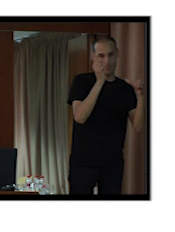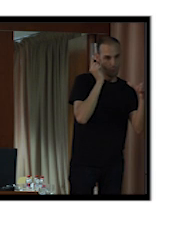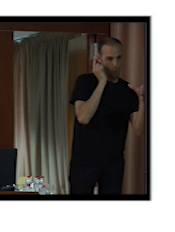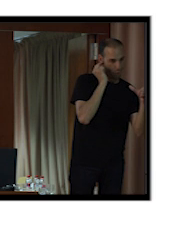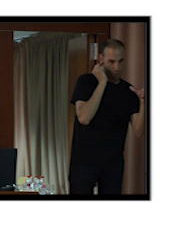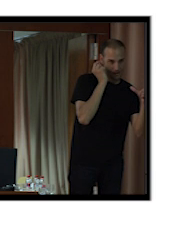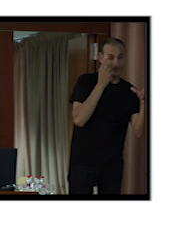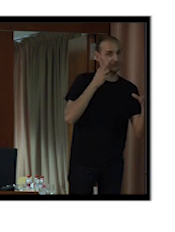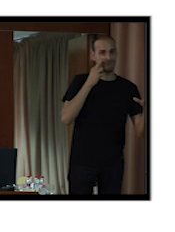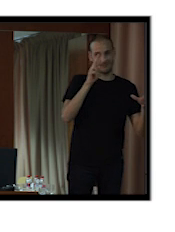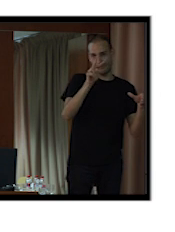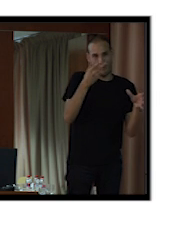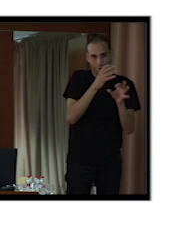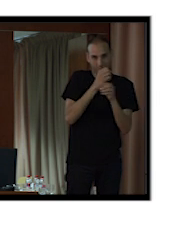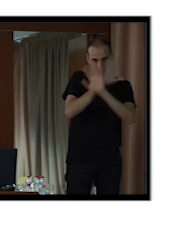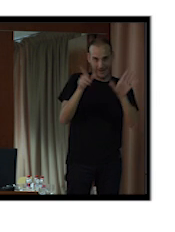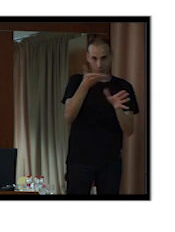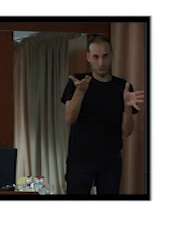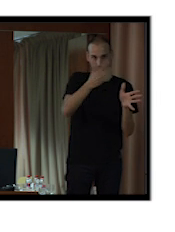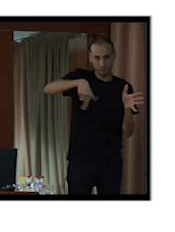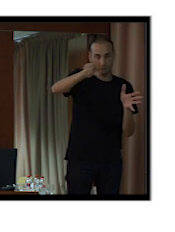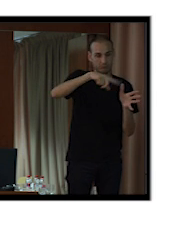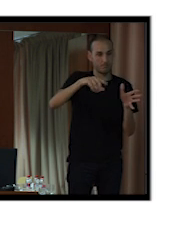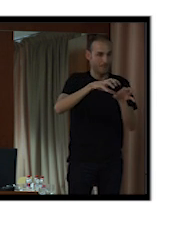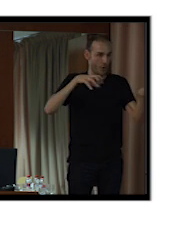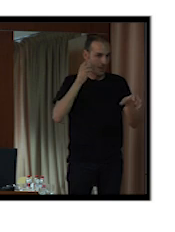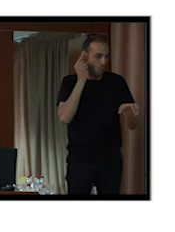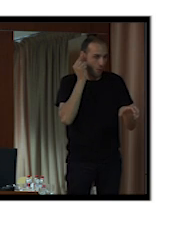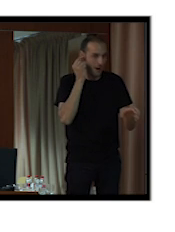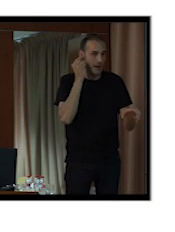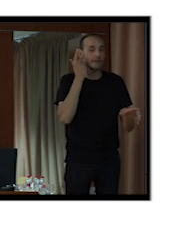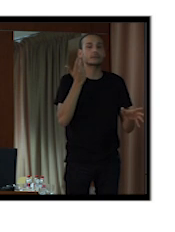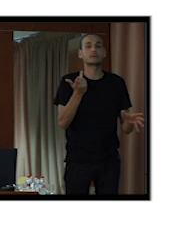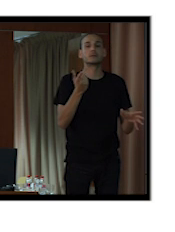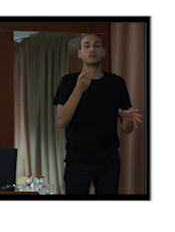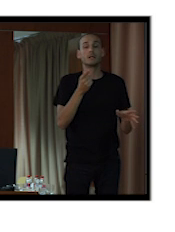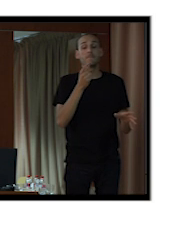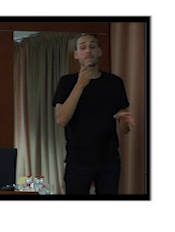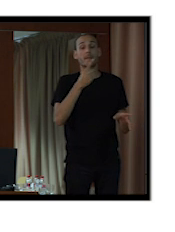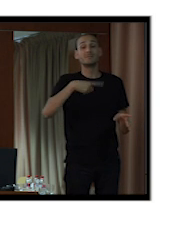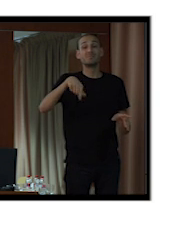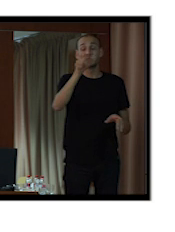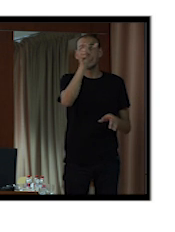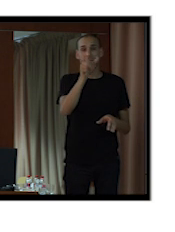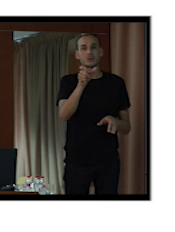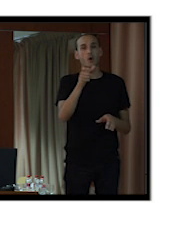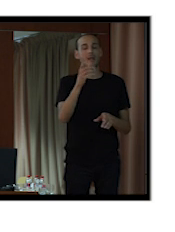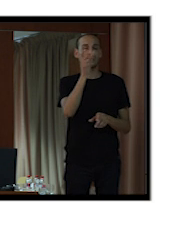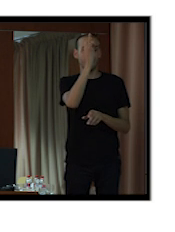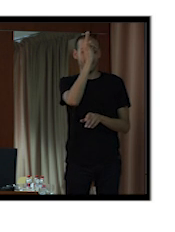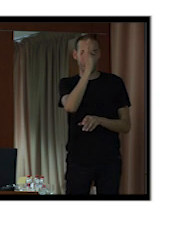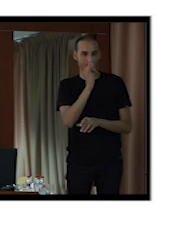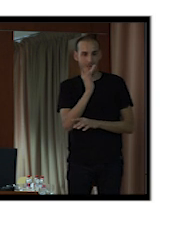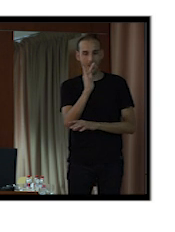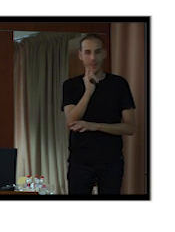pongan los estudios, la proporción es 7:1 con respecto a los varones, y que las personas que padecéis esta enfermedad, pues lo sabéis, presentan un deterioro de